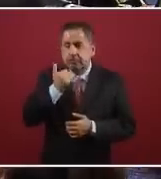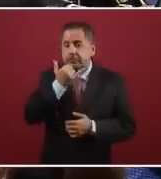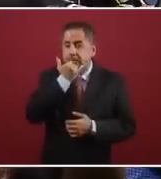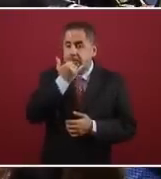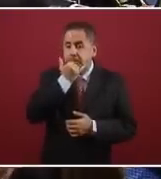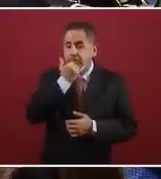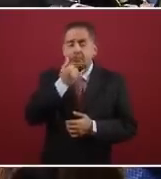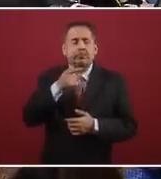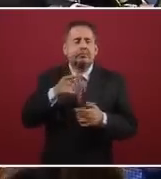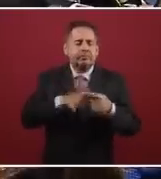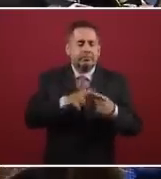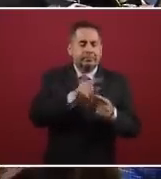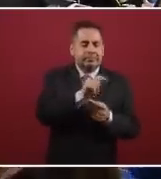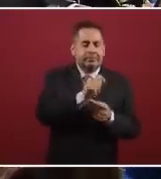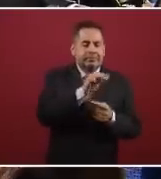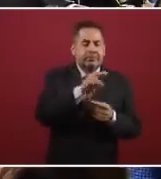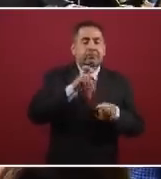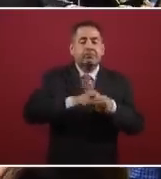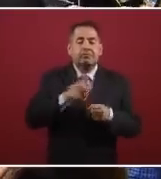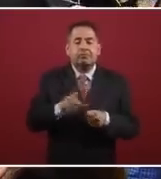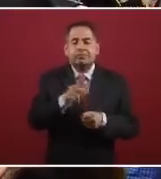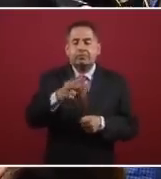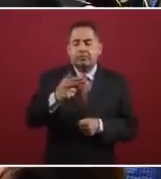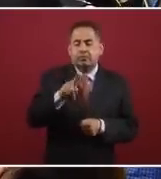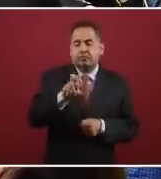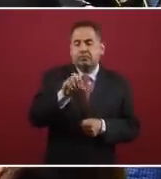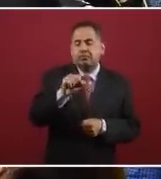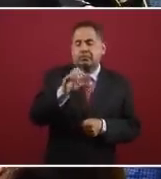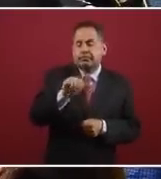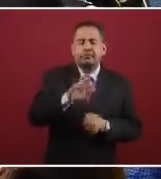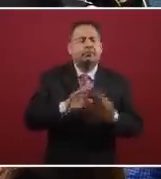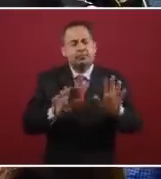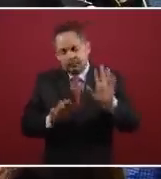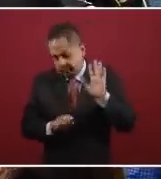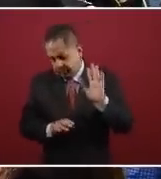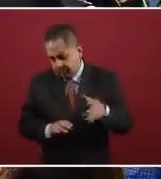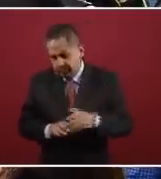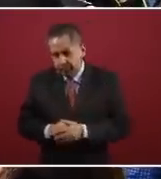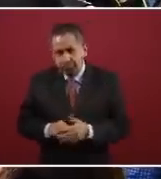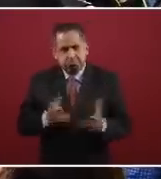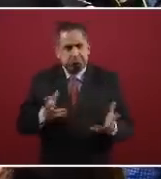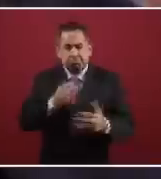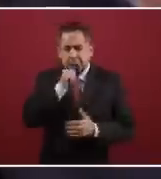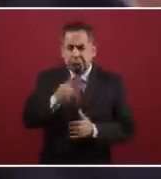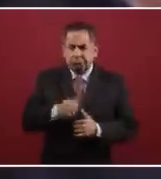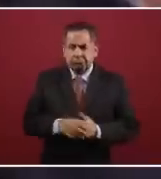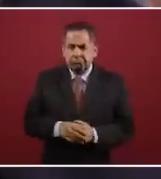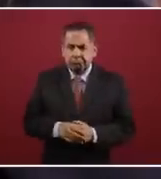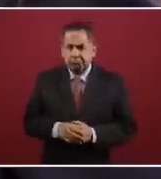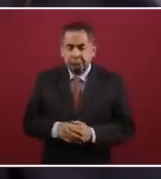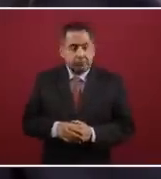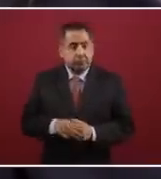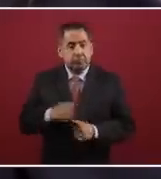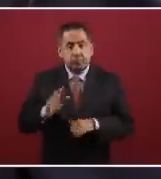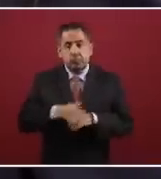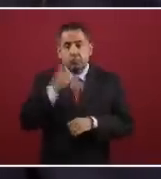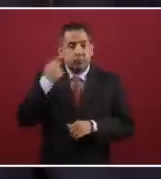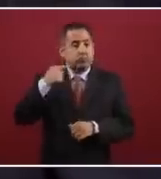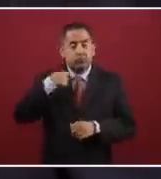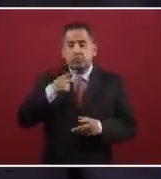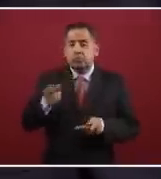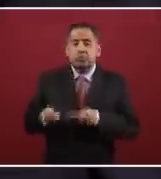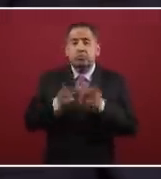termoeléctrica de Huesca. Ah, sí. Ahí no se hace nada porque hubo una